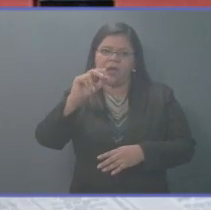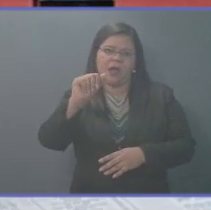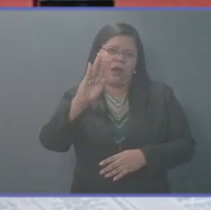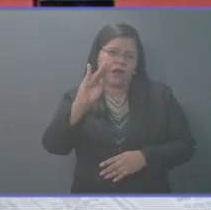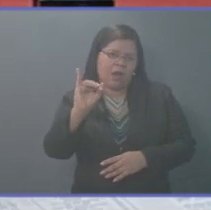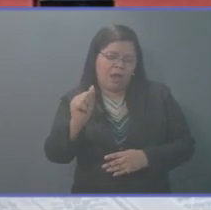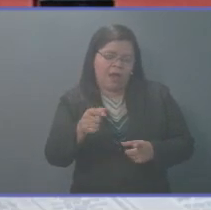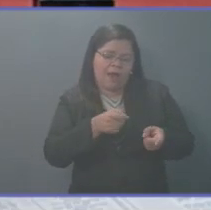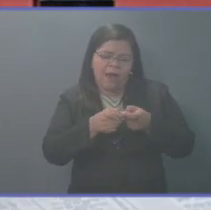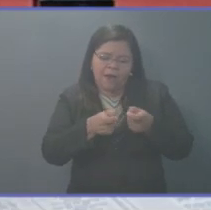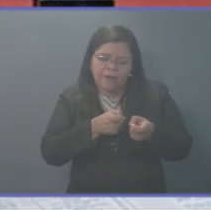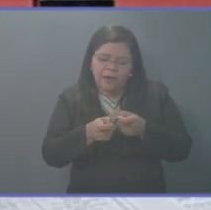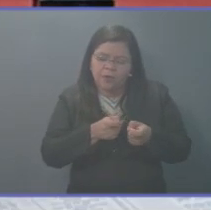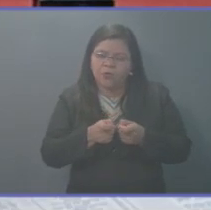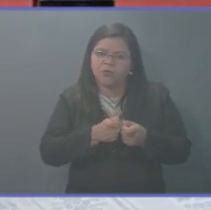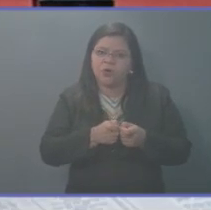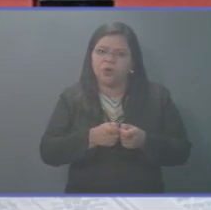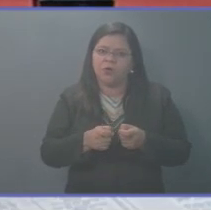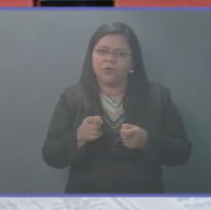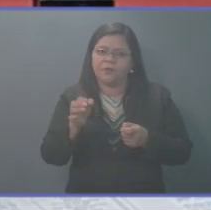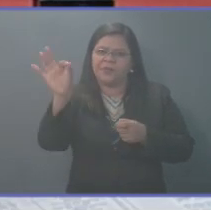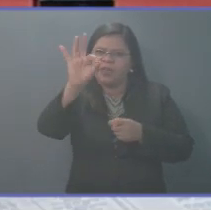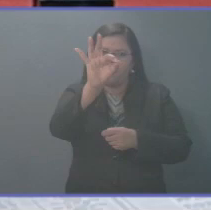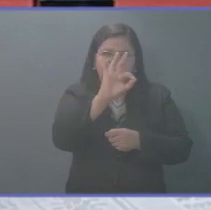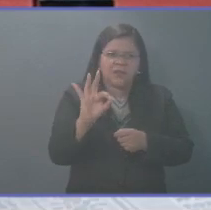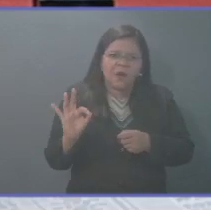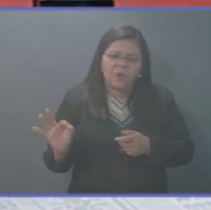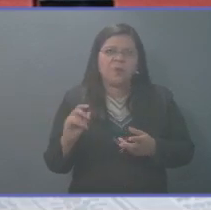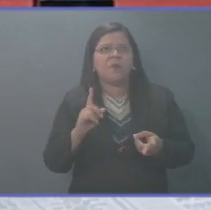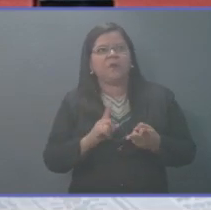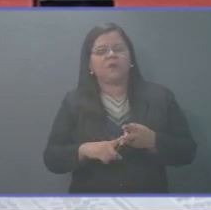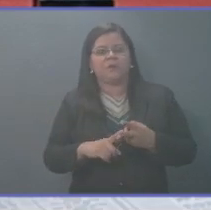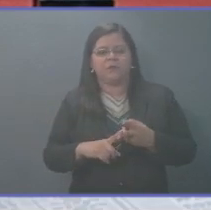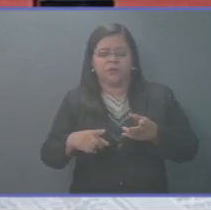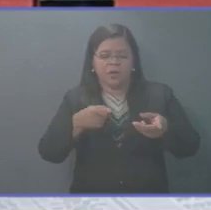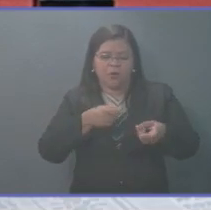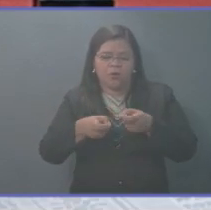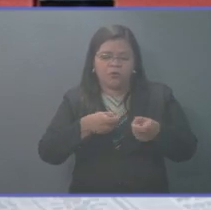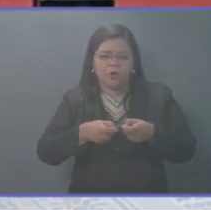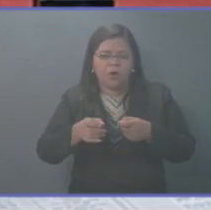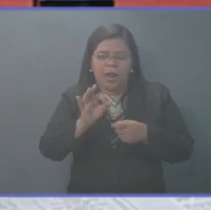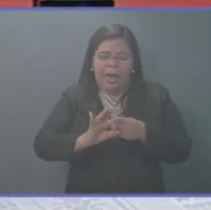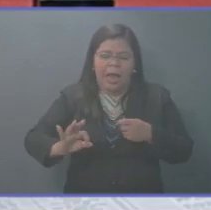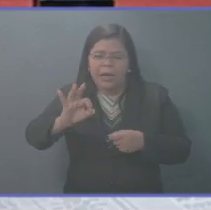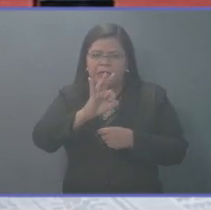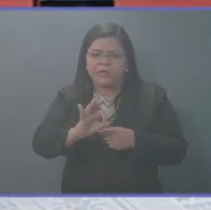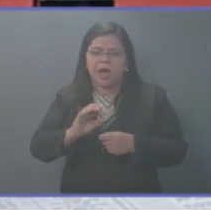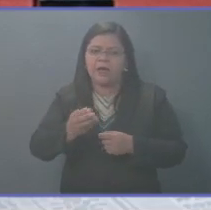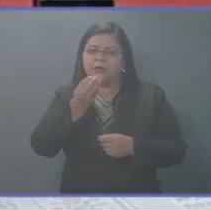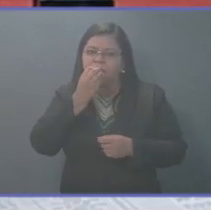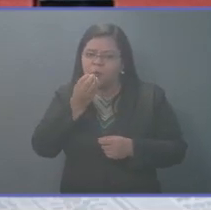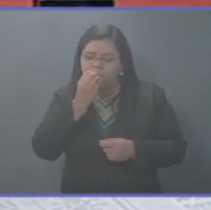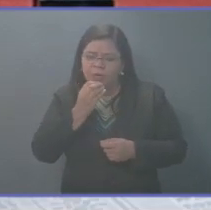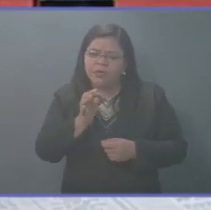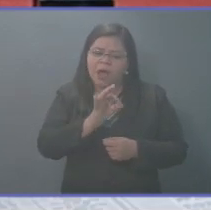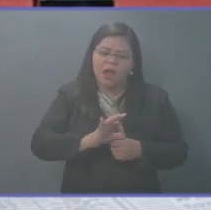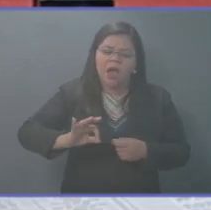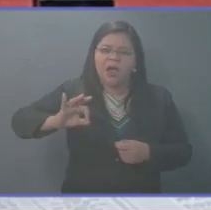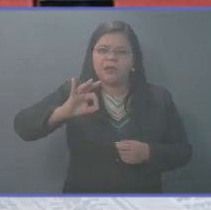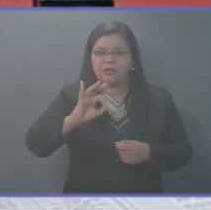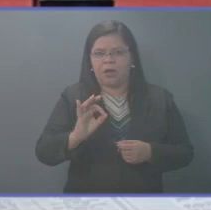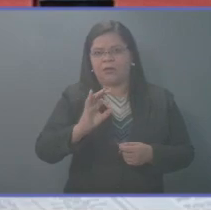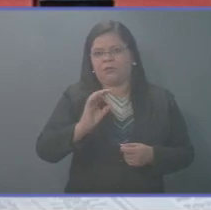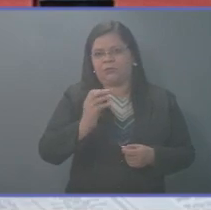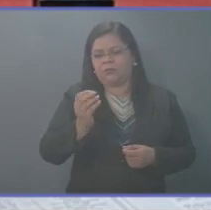vectores que incluye la el monitoreo de la calidad de alimentos y bebidas de consumo